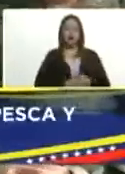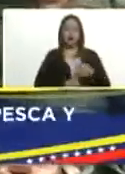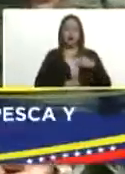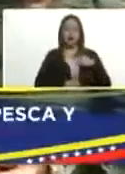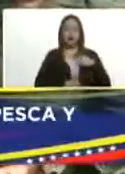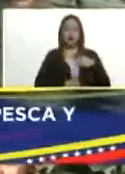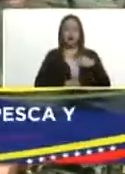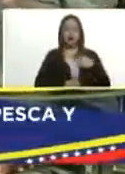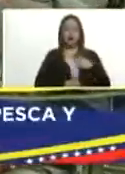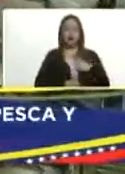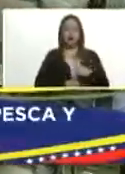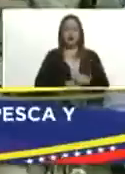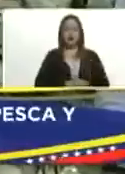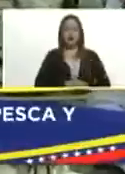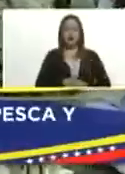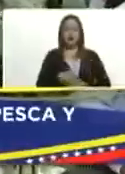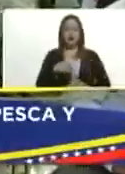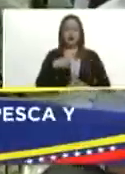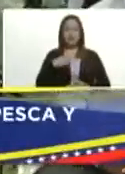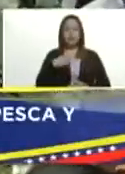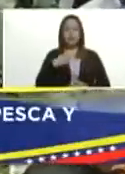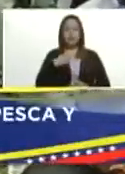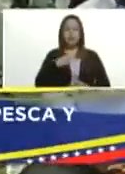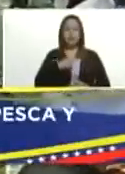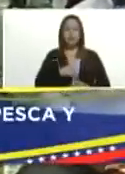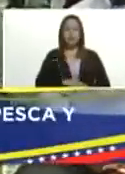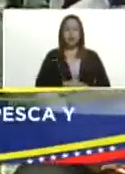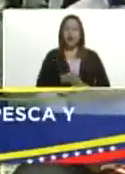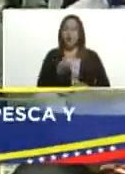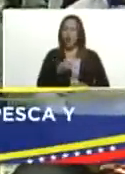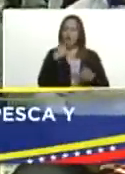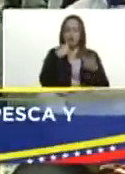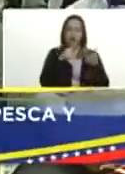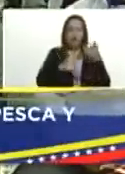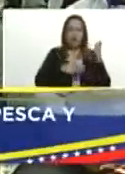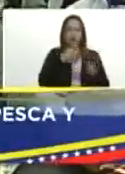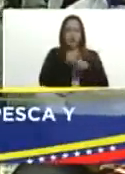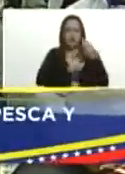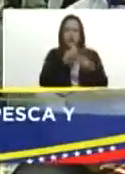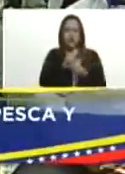Hay muchas cosas todavía por hacer para apuntalar todos los